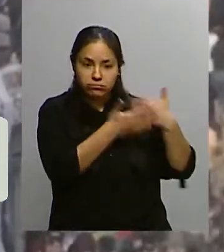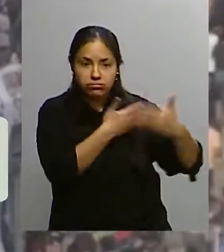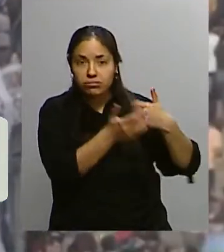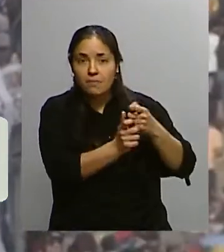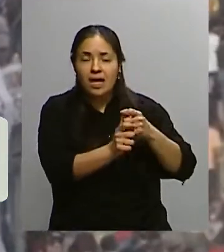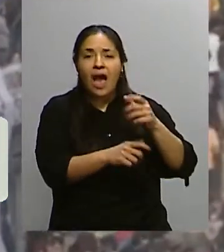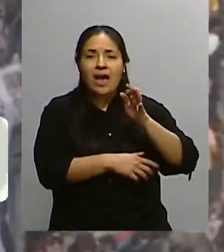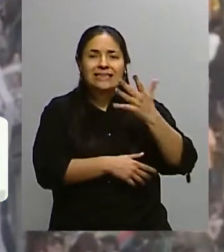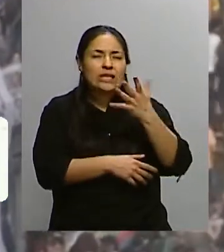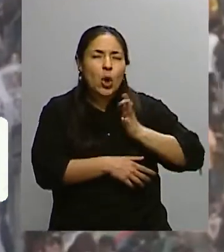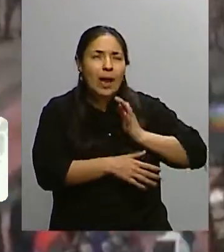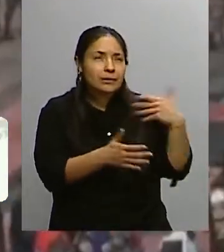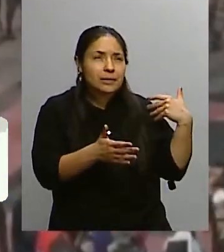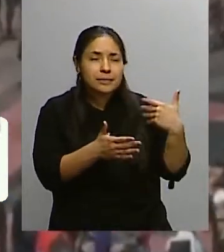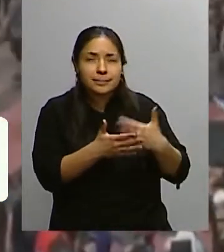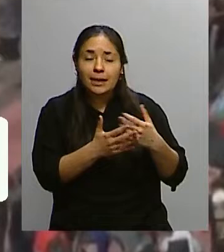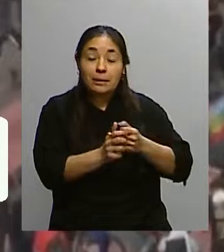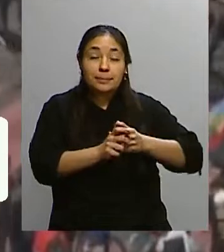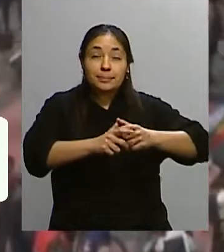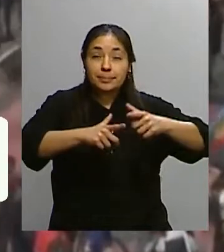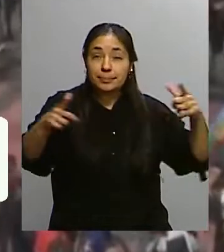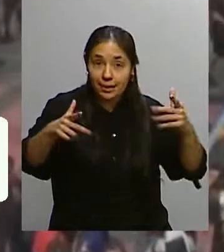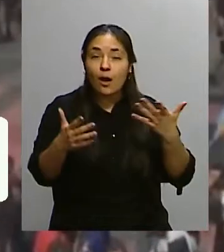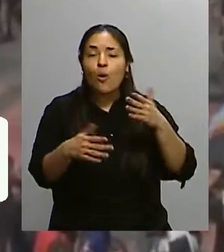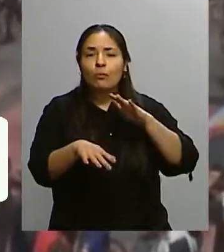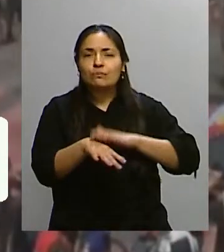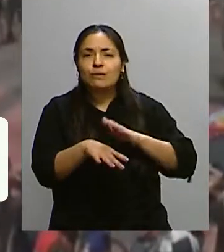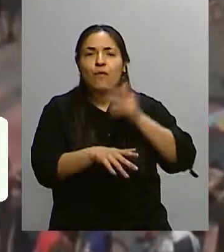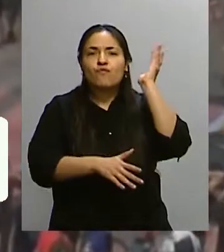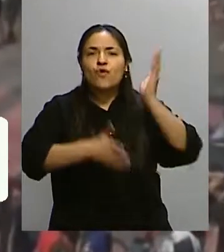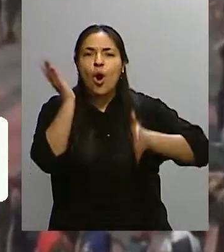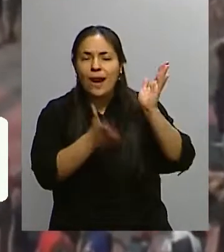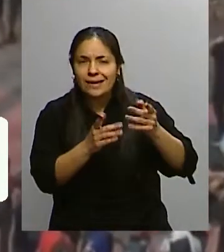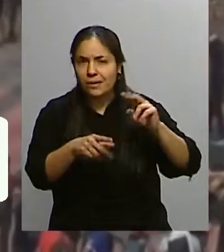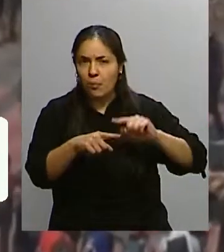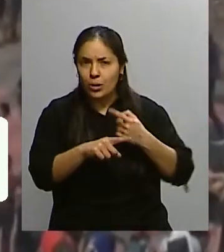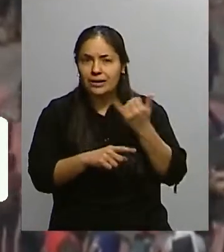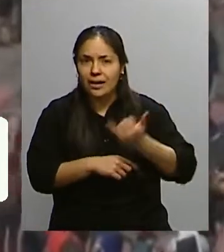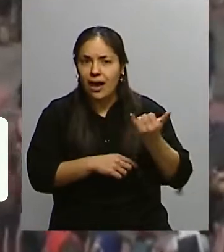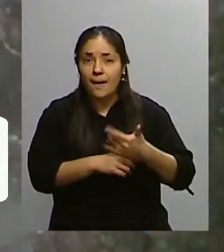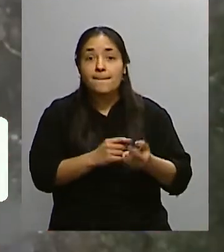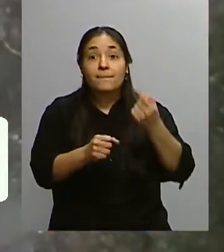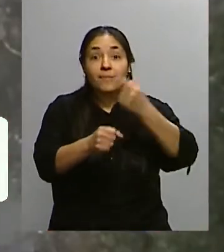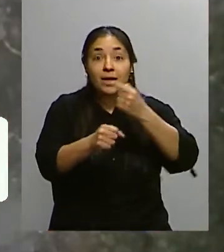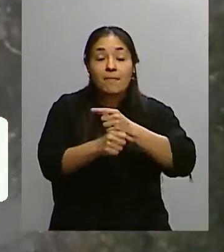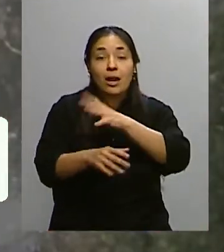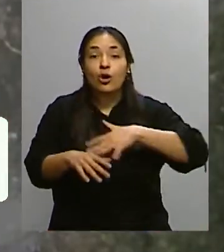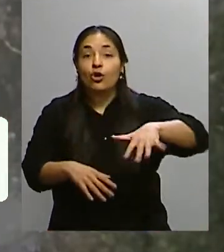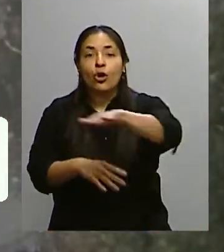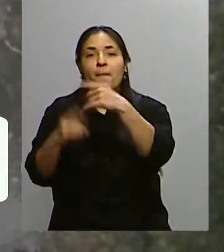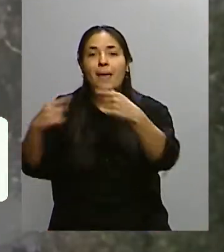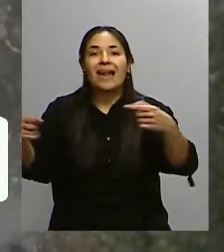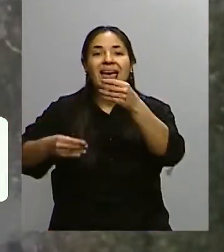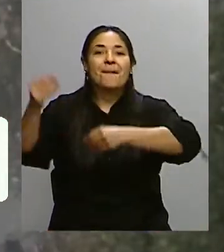en los últimos 5 años, incrementando acciones de violencia política, primero contra bienes que son de estas